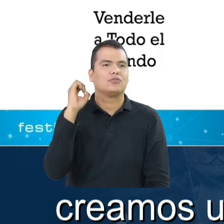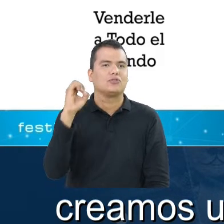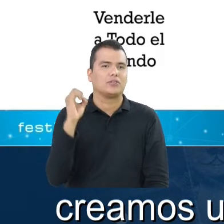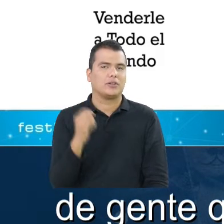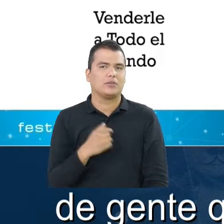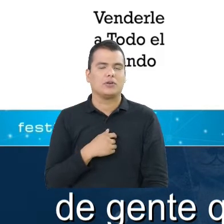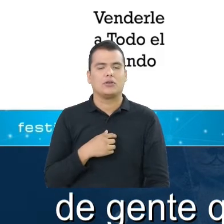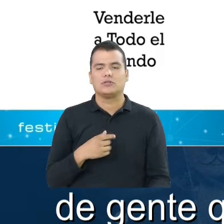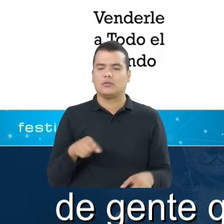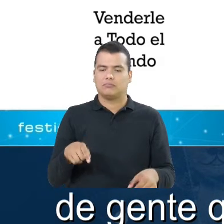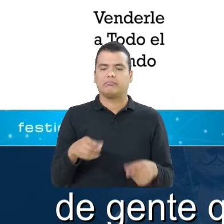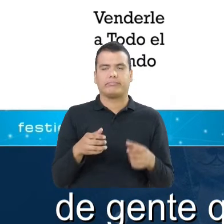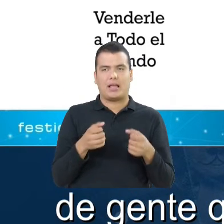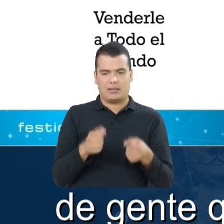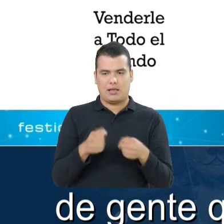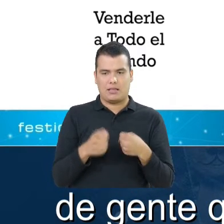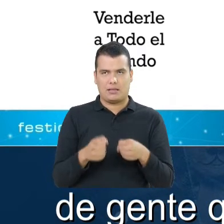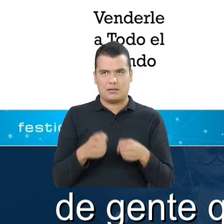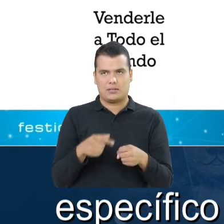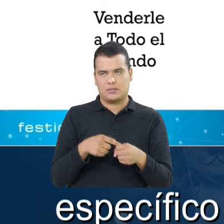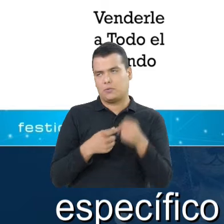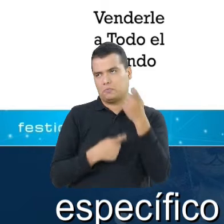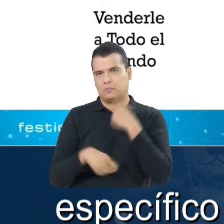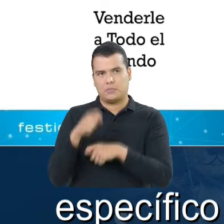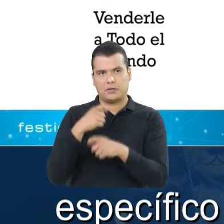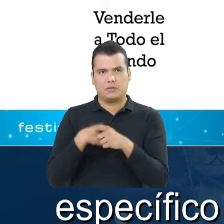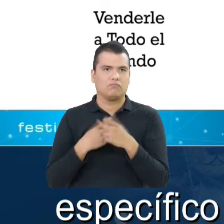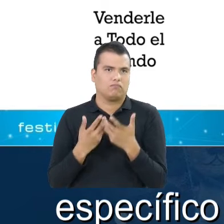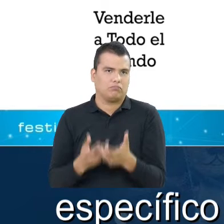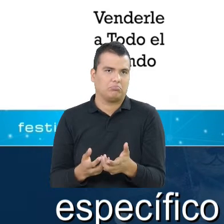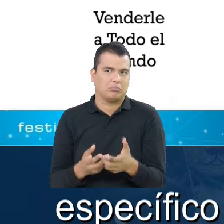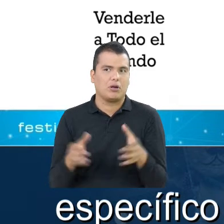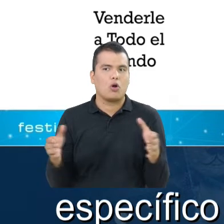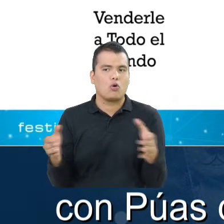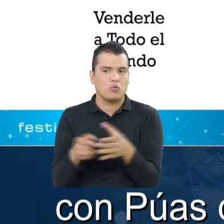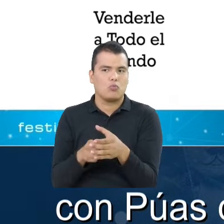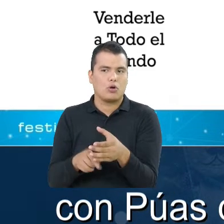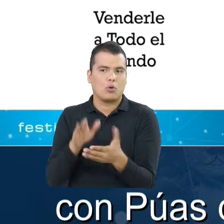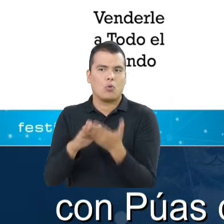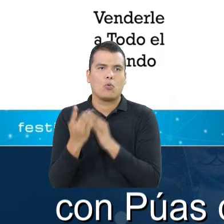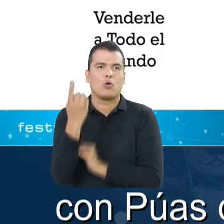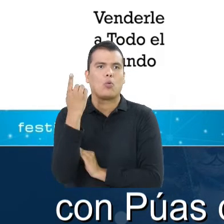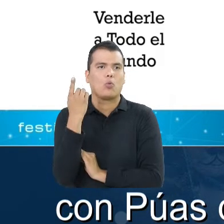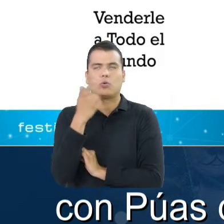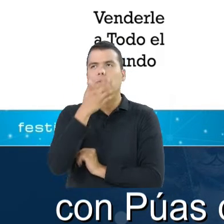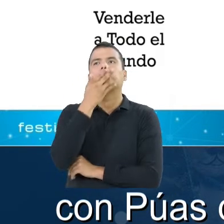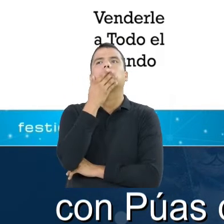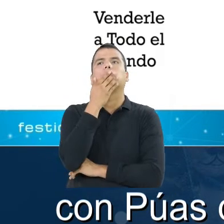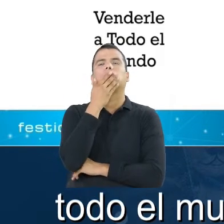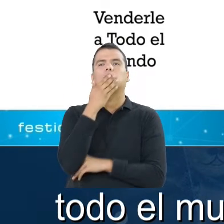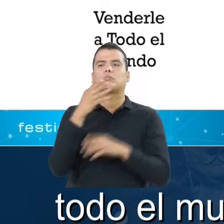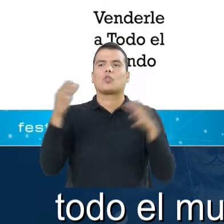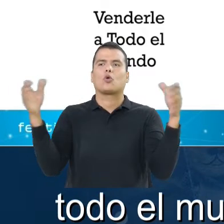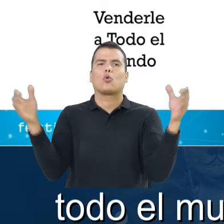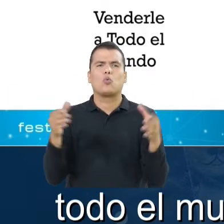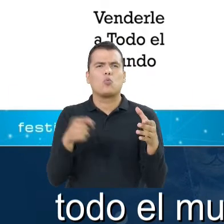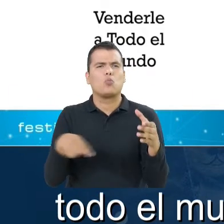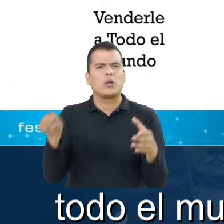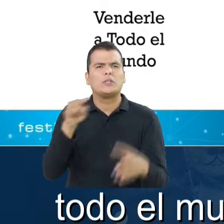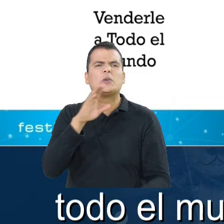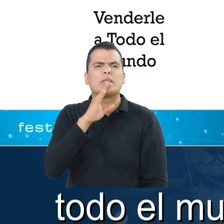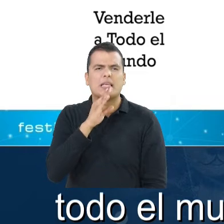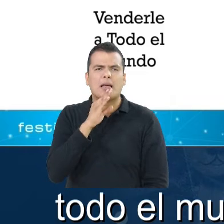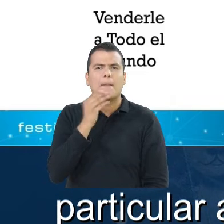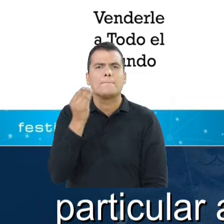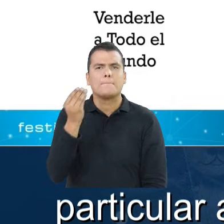estos tenis con púas, que no se los voy a vender a todo el mundo, sino a una comunidad en particular, a la vez tengo que crear un nicho dentro de ellos y hacerlos